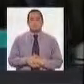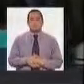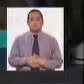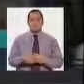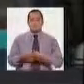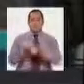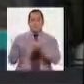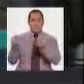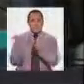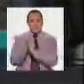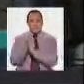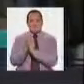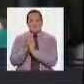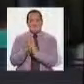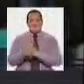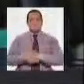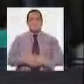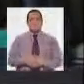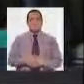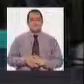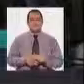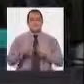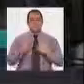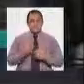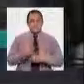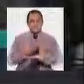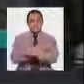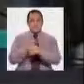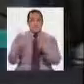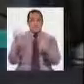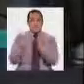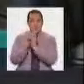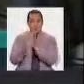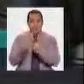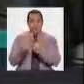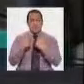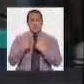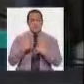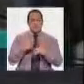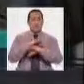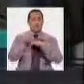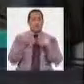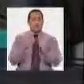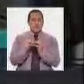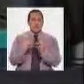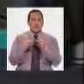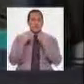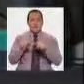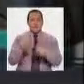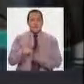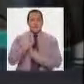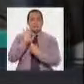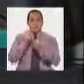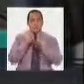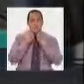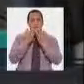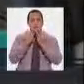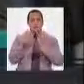Las reuniones que hemos tenido, todas han sido de dominio